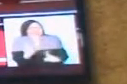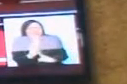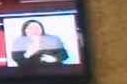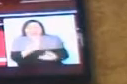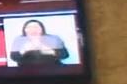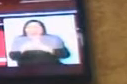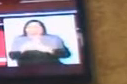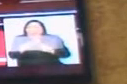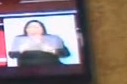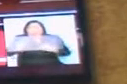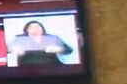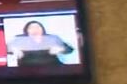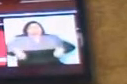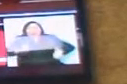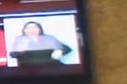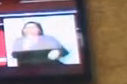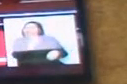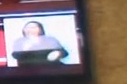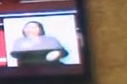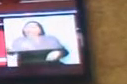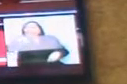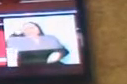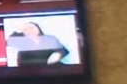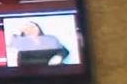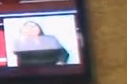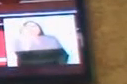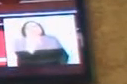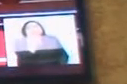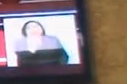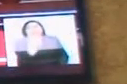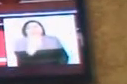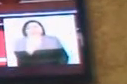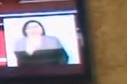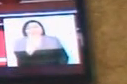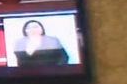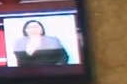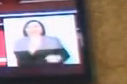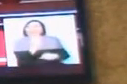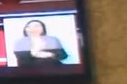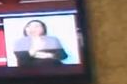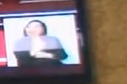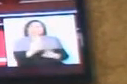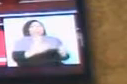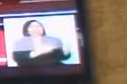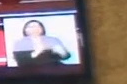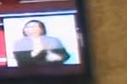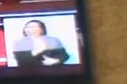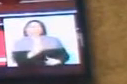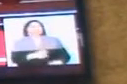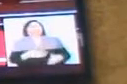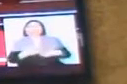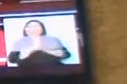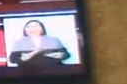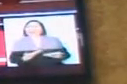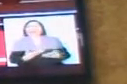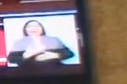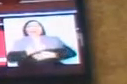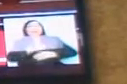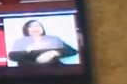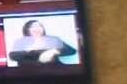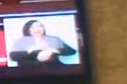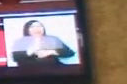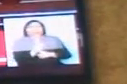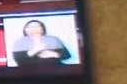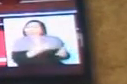sin guardarnos nada. El Perú primero. La educación no puede esperar. La salud